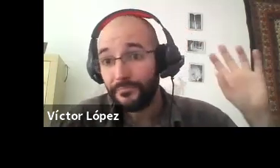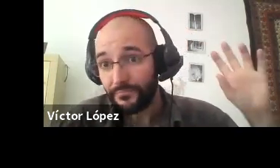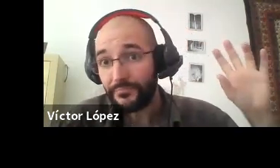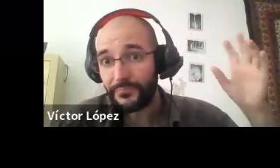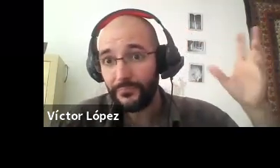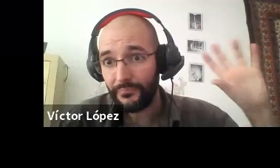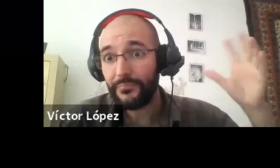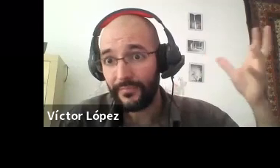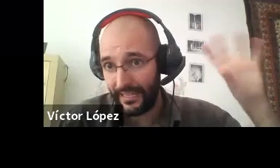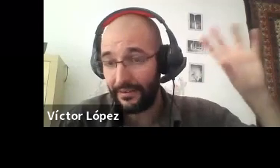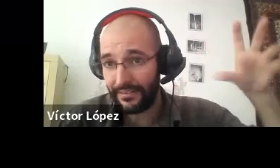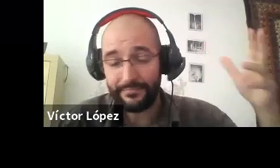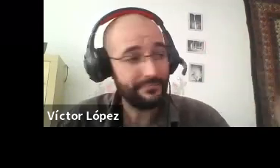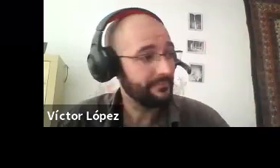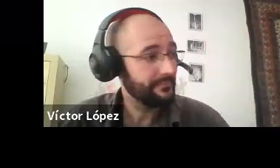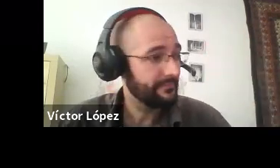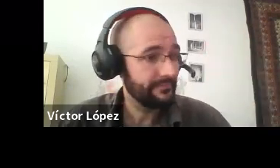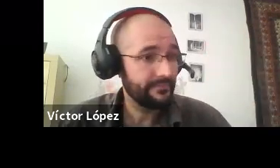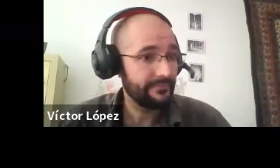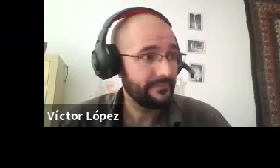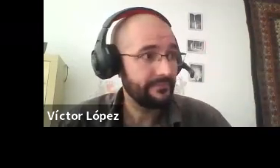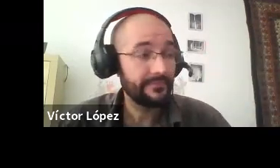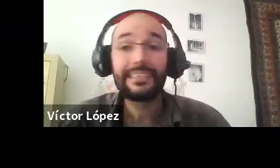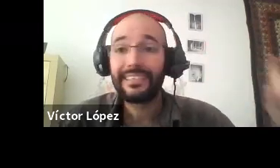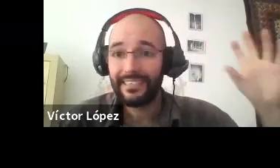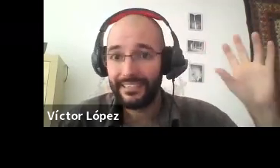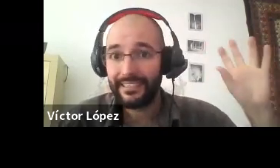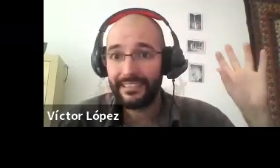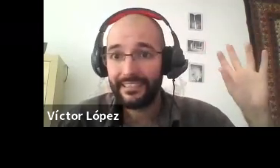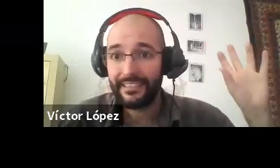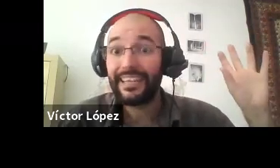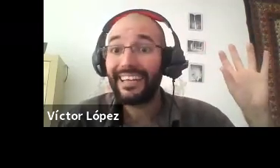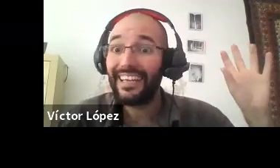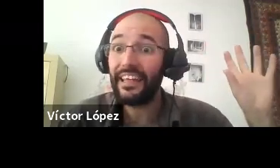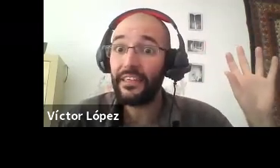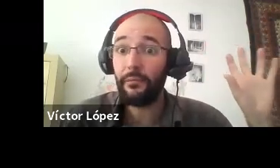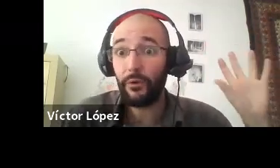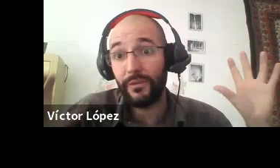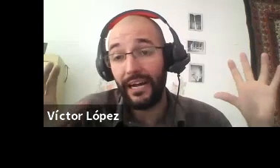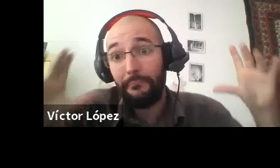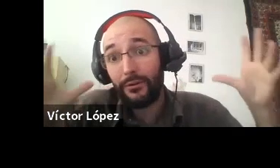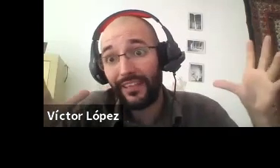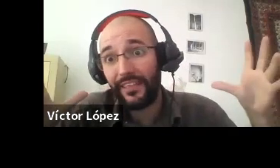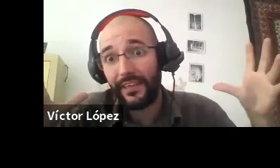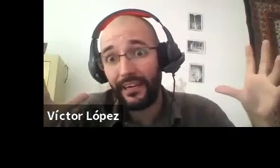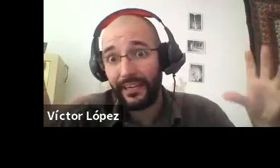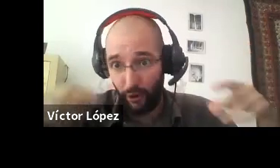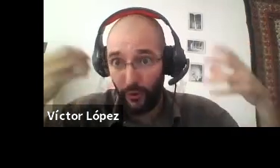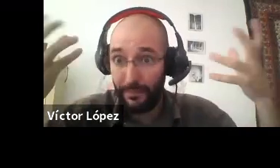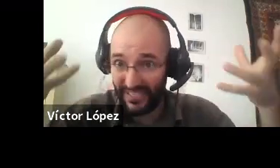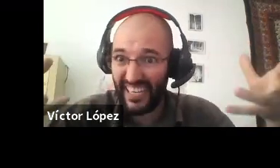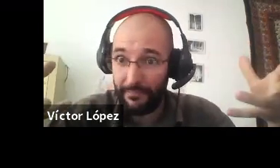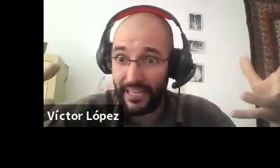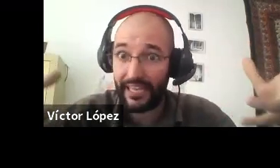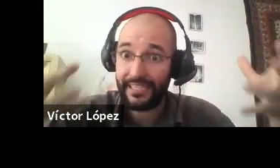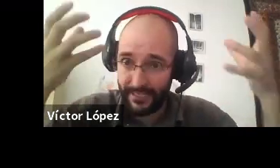hombres tienen un proceso de cambio de veu y las dones no. Llavors creiem que es un 75% de fiabilidad. Y le dice, pues mira, vamos a decidir que como